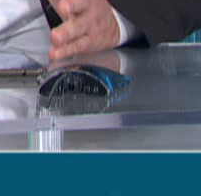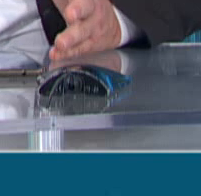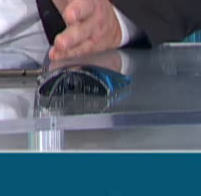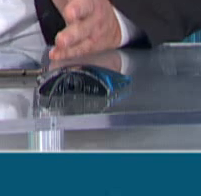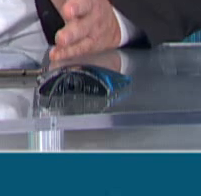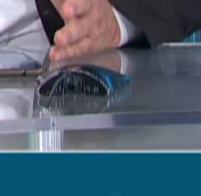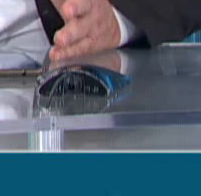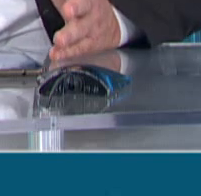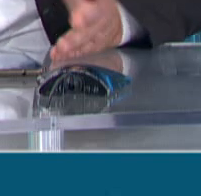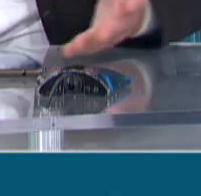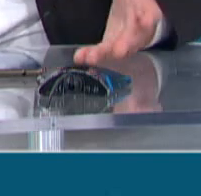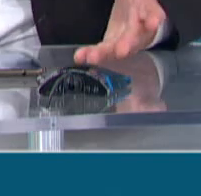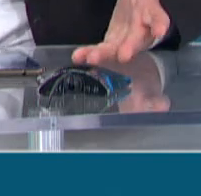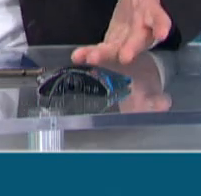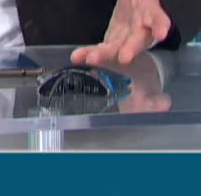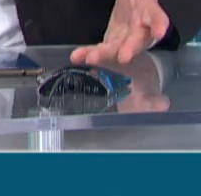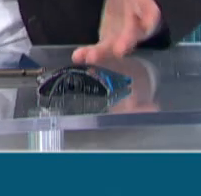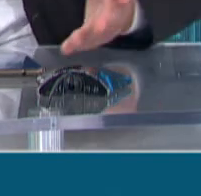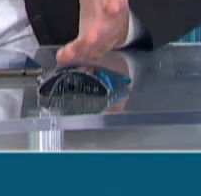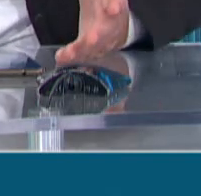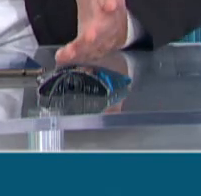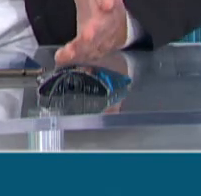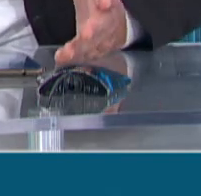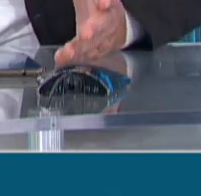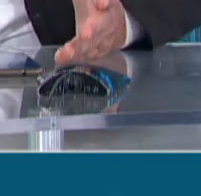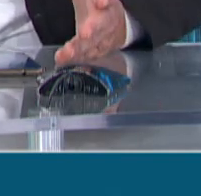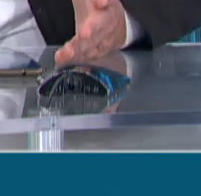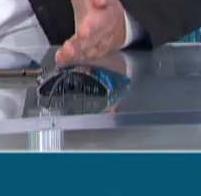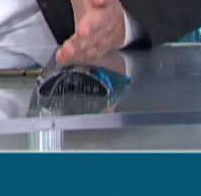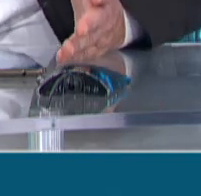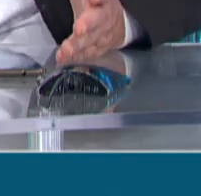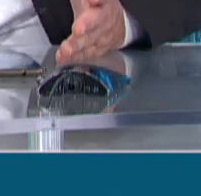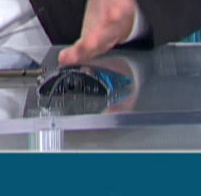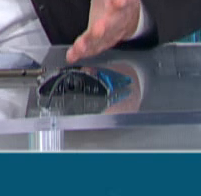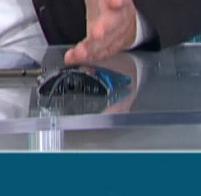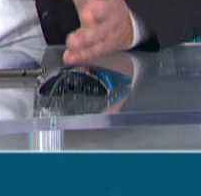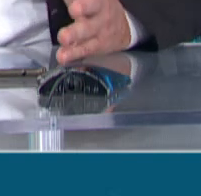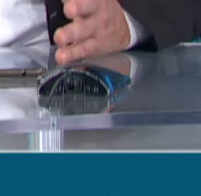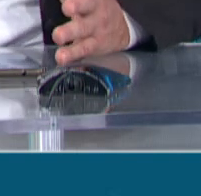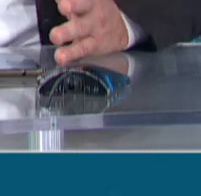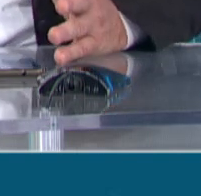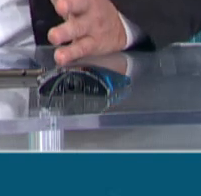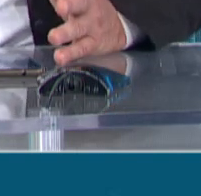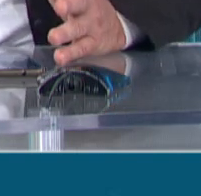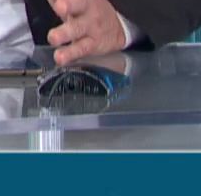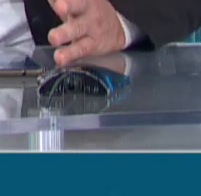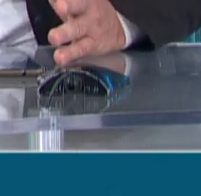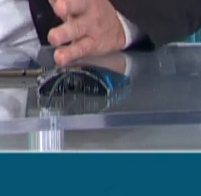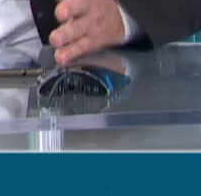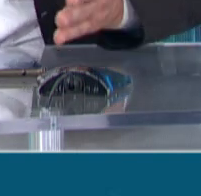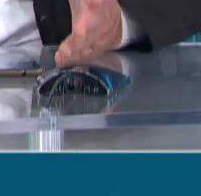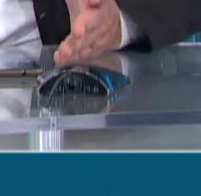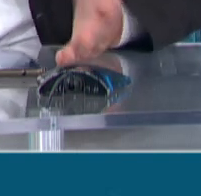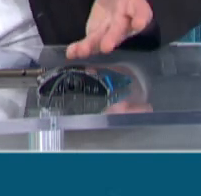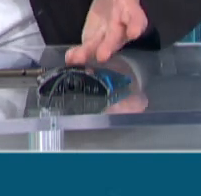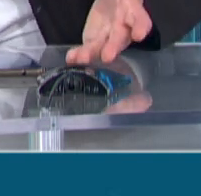de las representantes de la comunidad mapuche, salió hoy a aclarar que no forma parte de una organización. No forma parte. De una organización terrorista. Ah, claro.